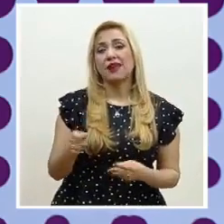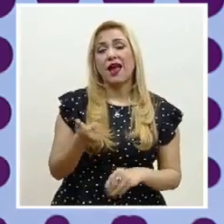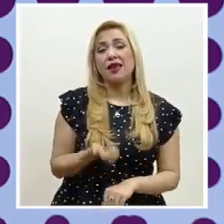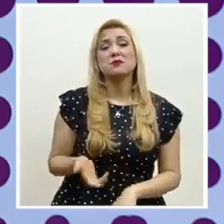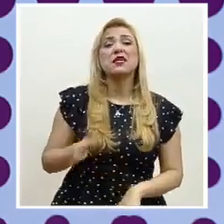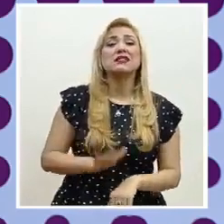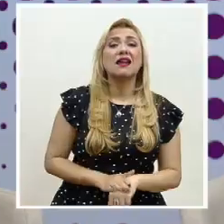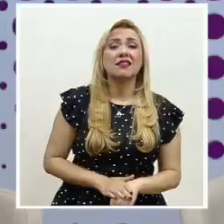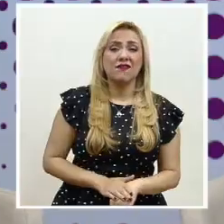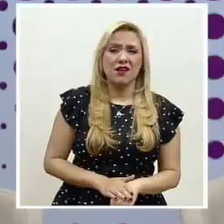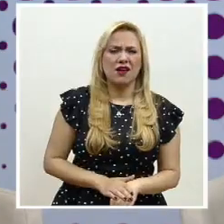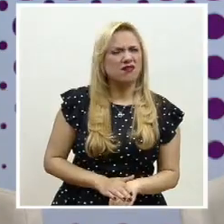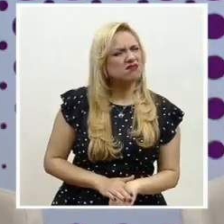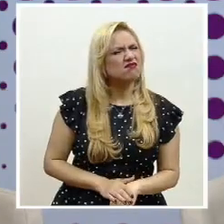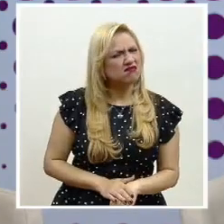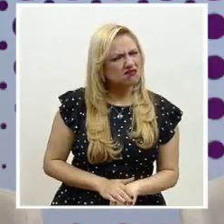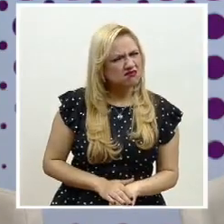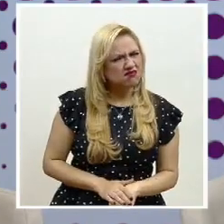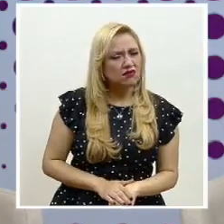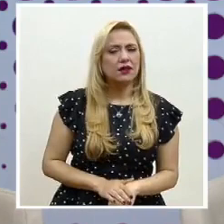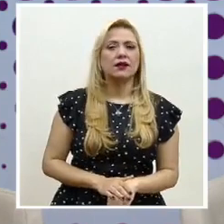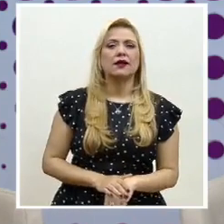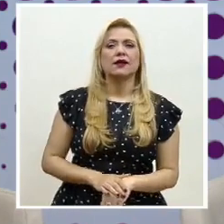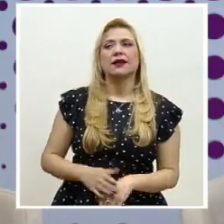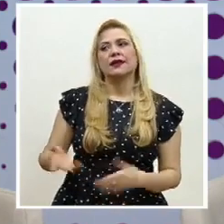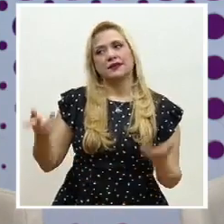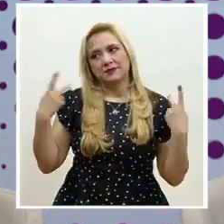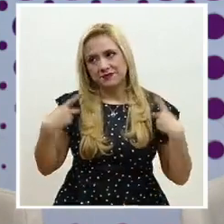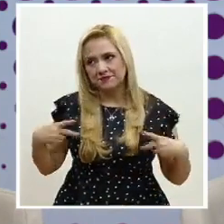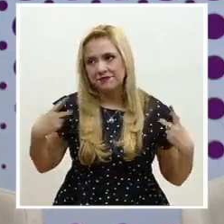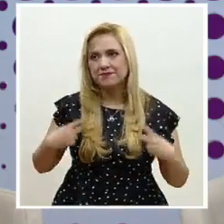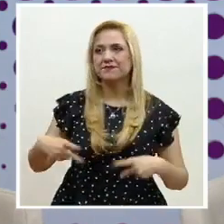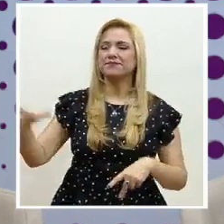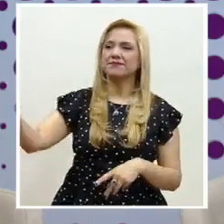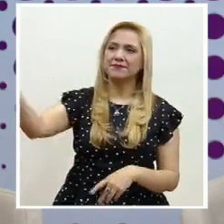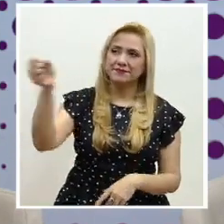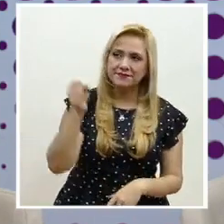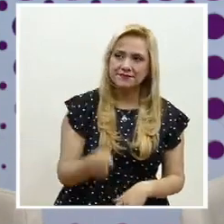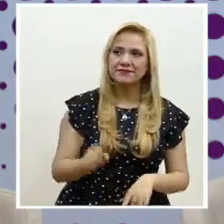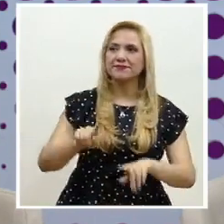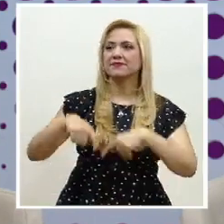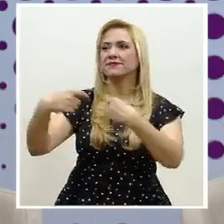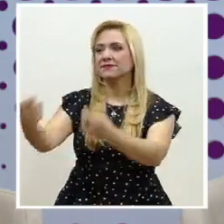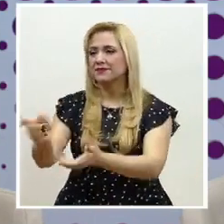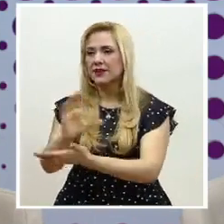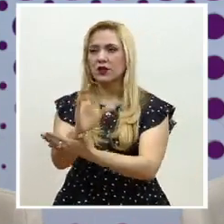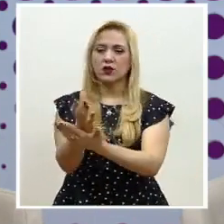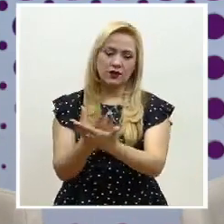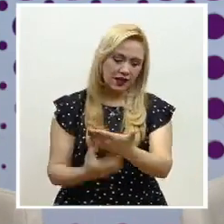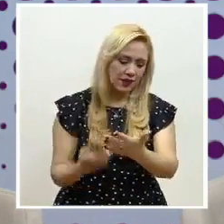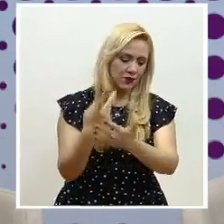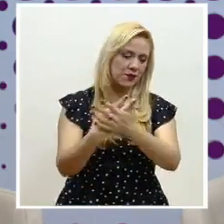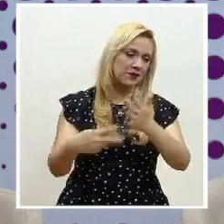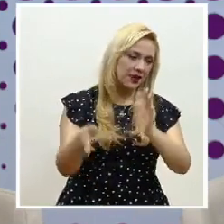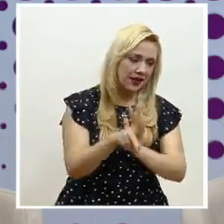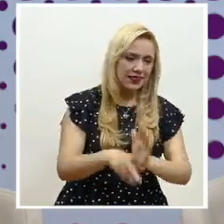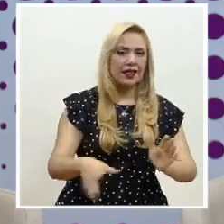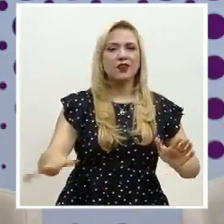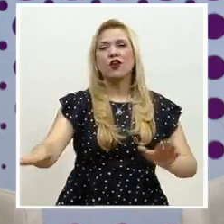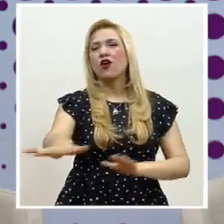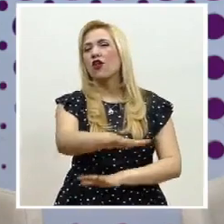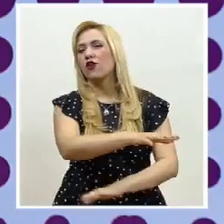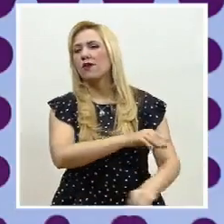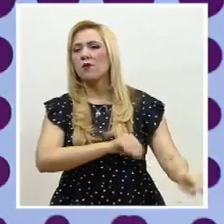administrativa. Ujú. Personal, contrataciones, nombramientos, la parte de la logística burocrática